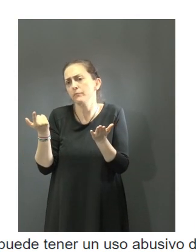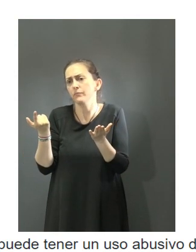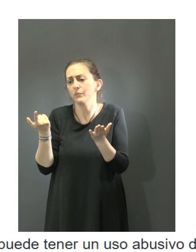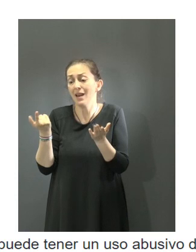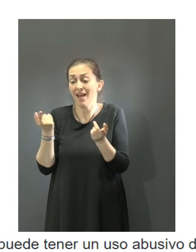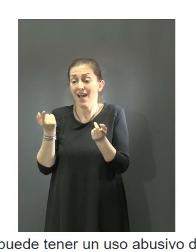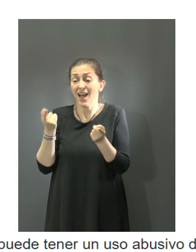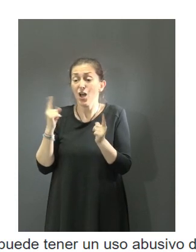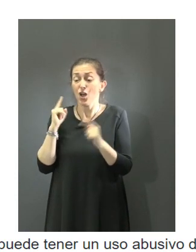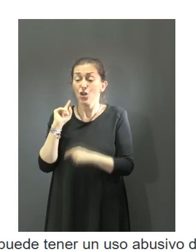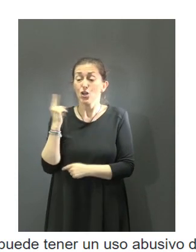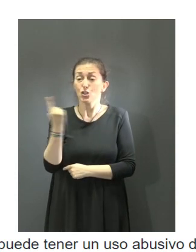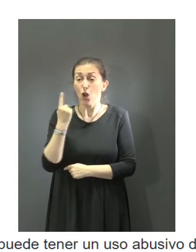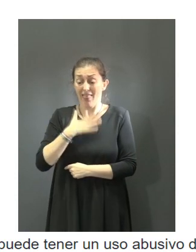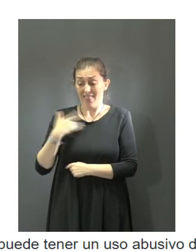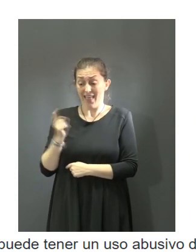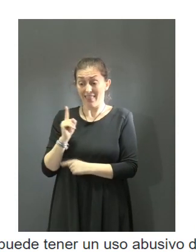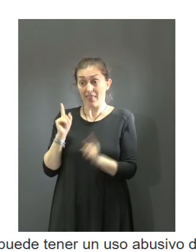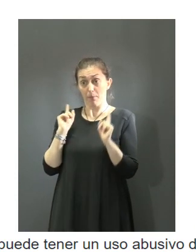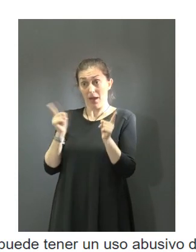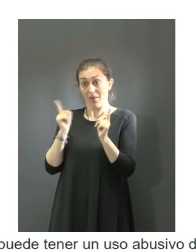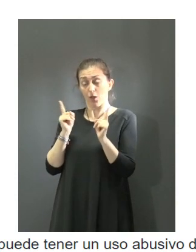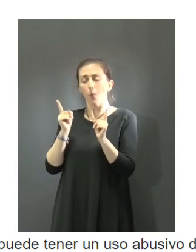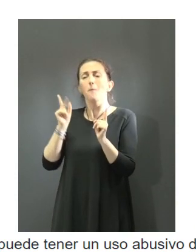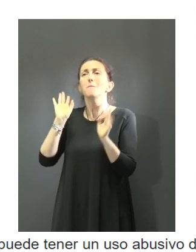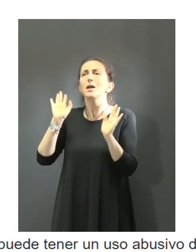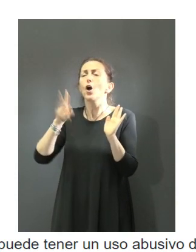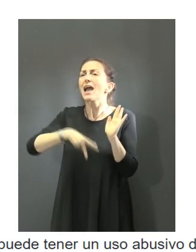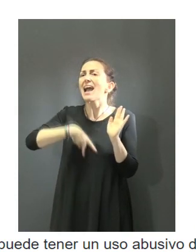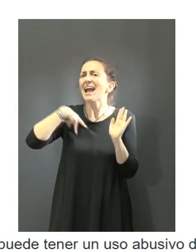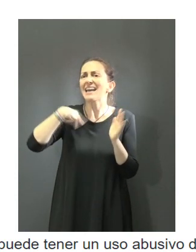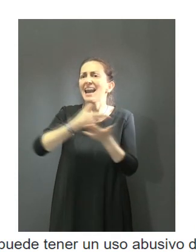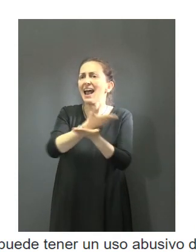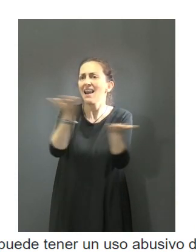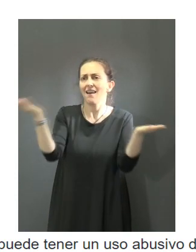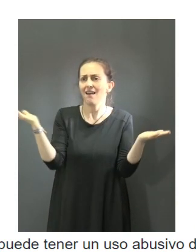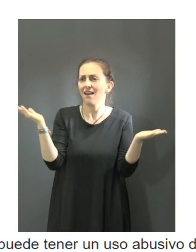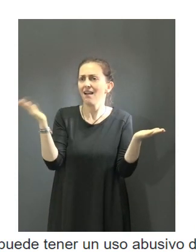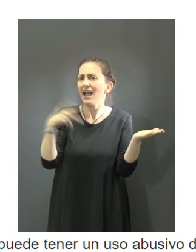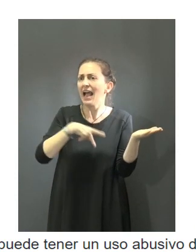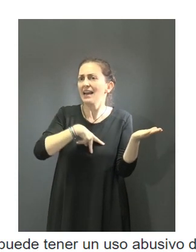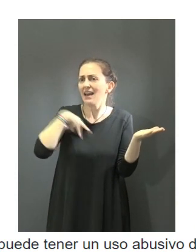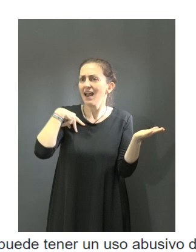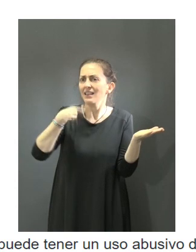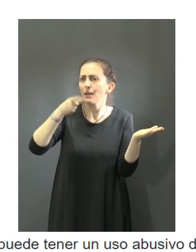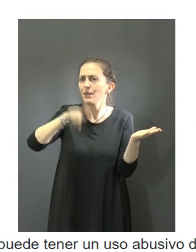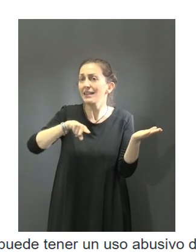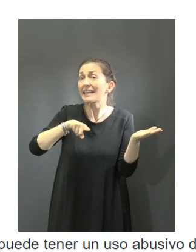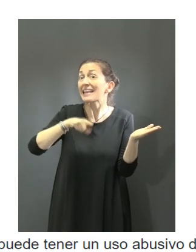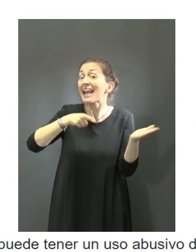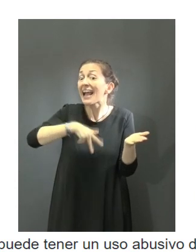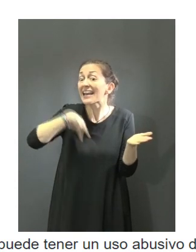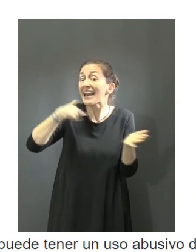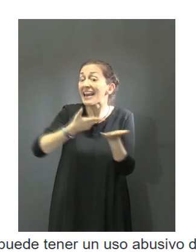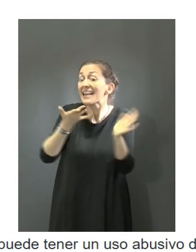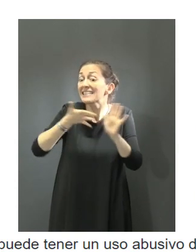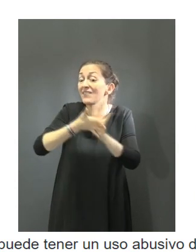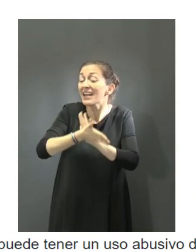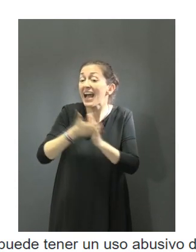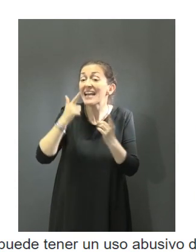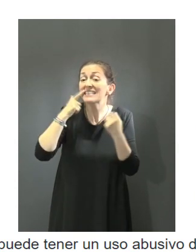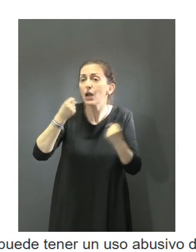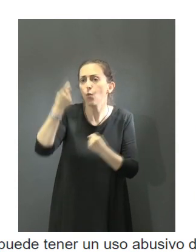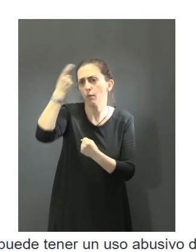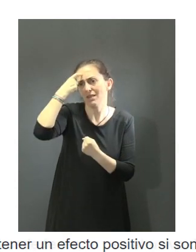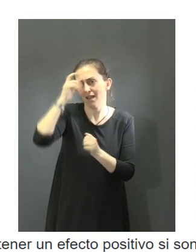o el abordaje de la soledad no deseada, sino en general para un ámbito muchísimo más amplio, que es la salud mental. Lo hemos